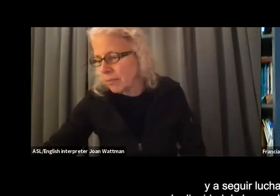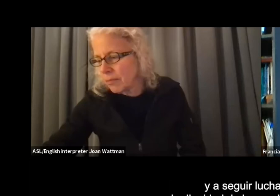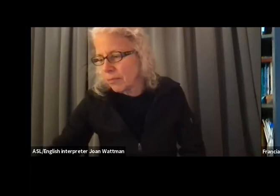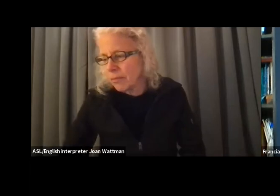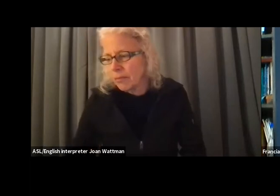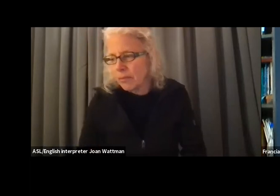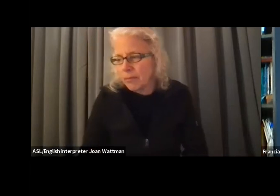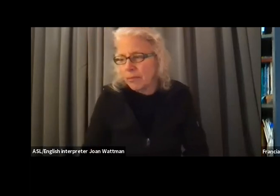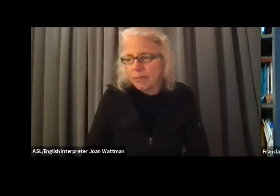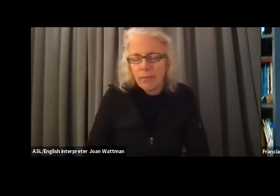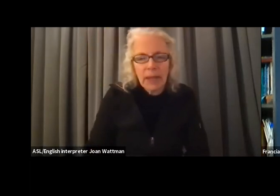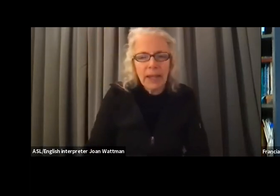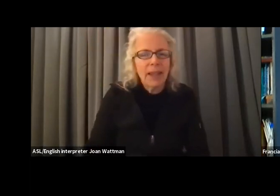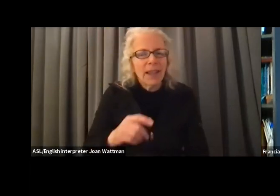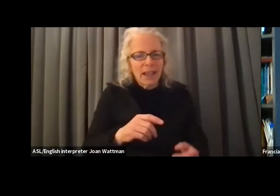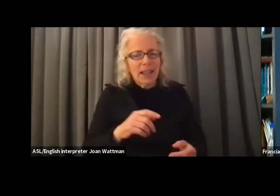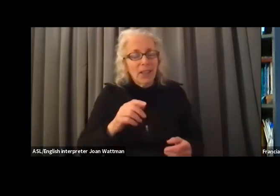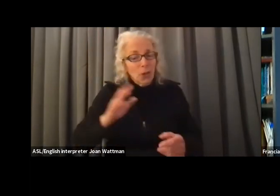mundo.